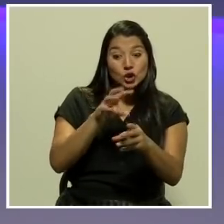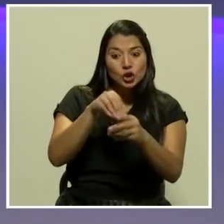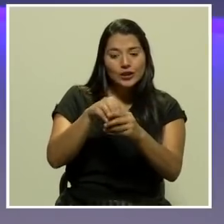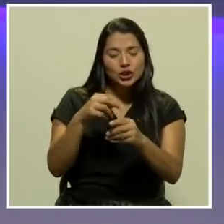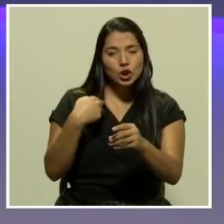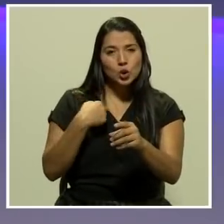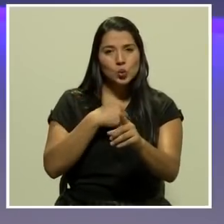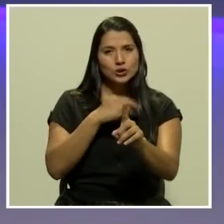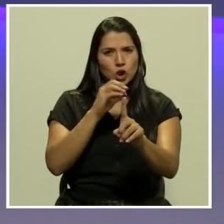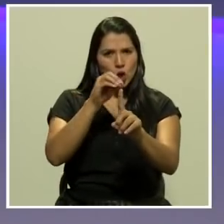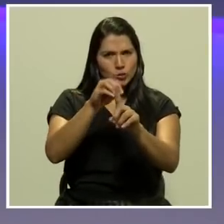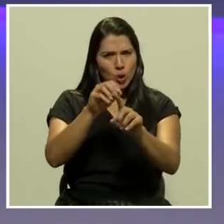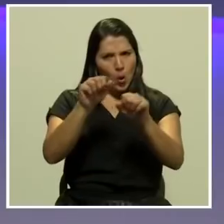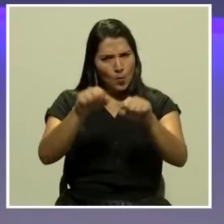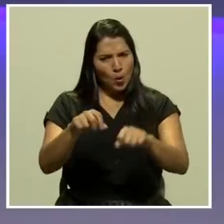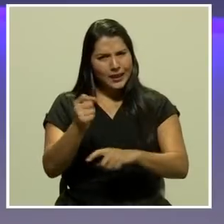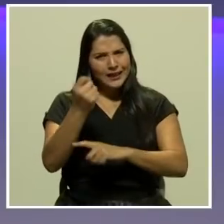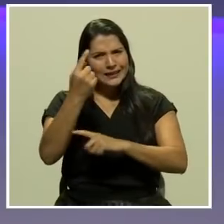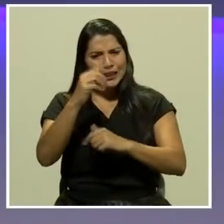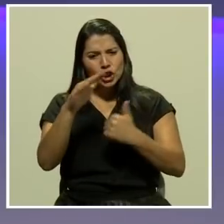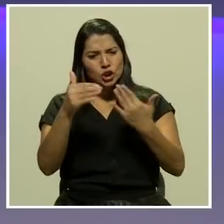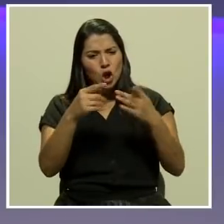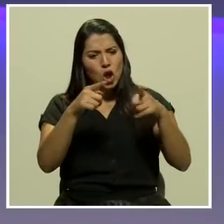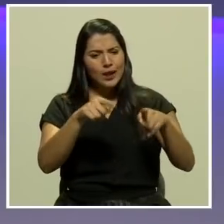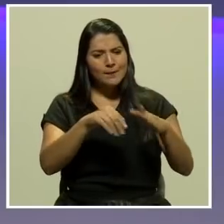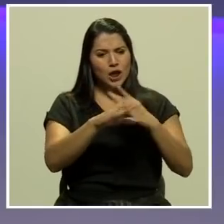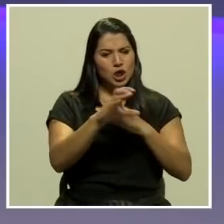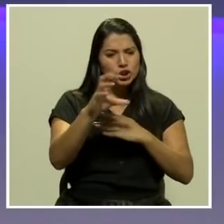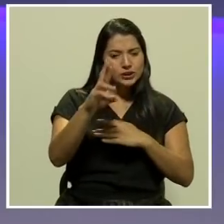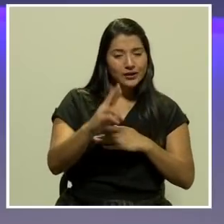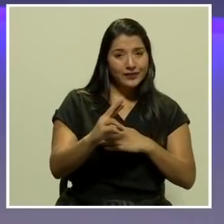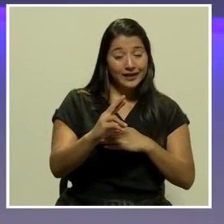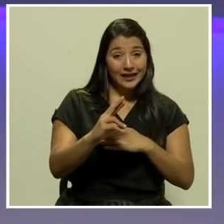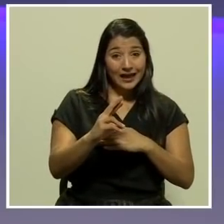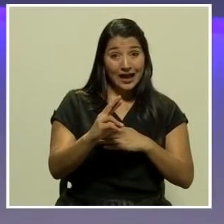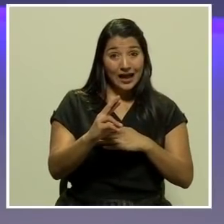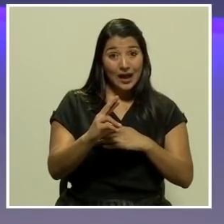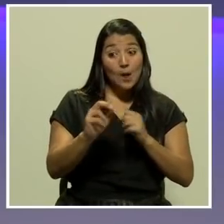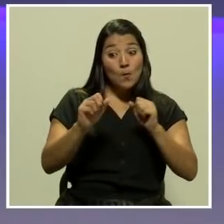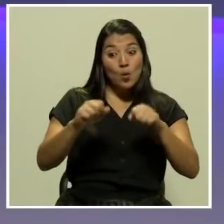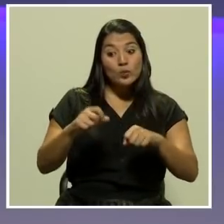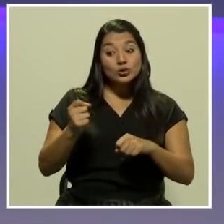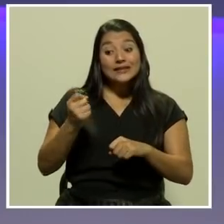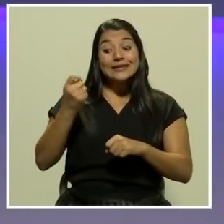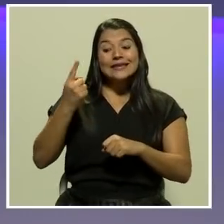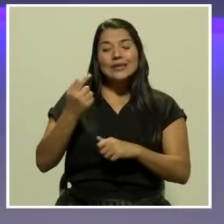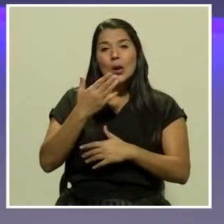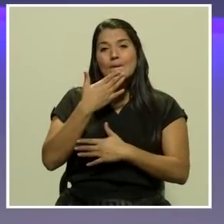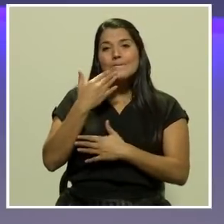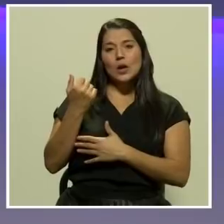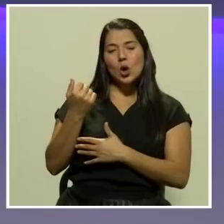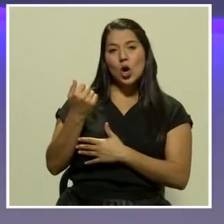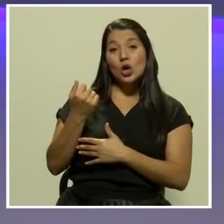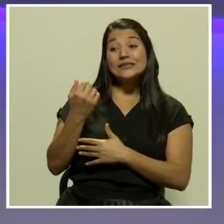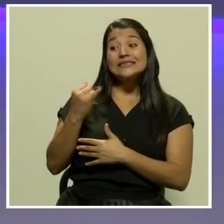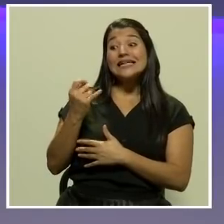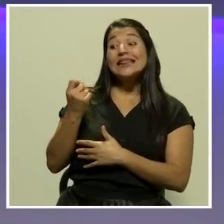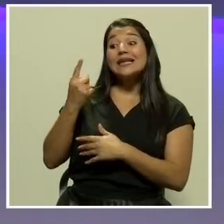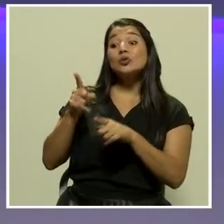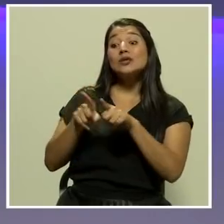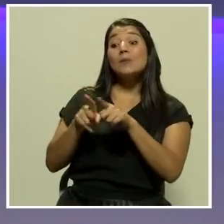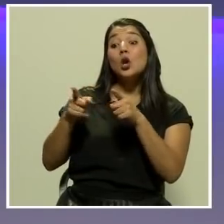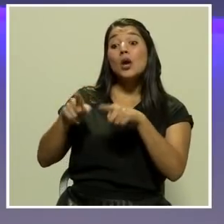misión. Entender lo que nos pasa en Costa Rica se comprende mejor entendiendo también lo que pasa